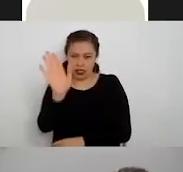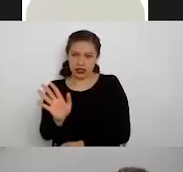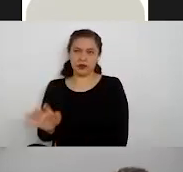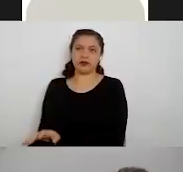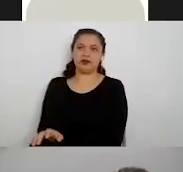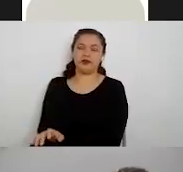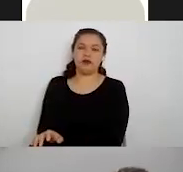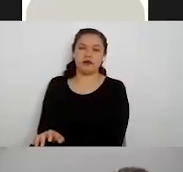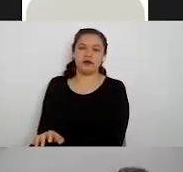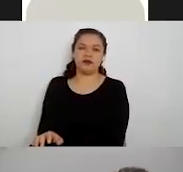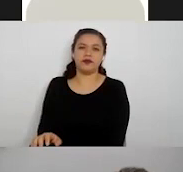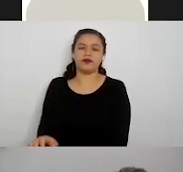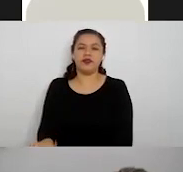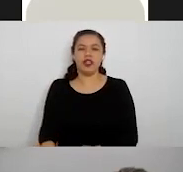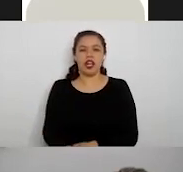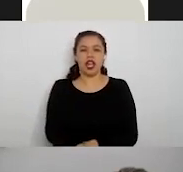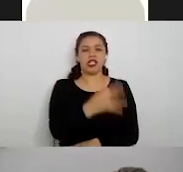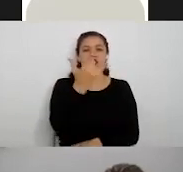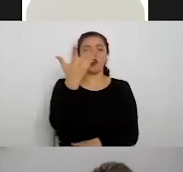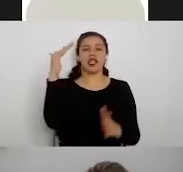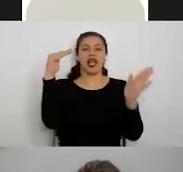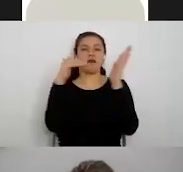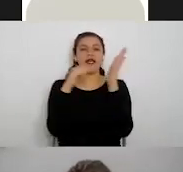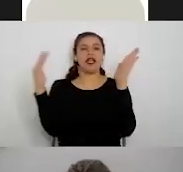eso equivalió a 50 mil millones de dólares